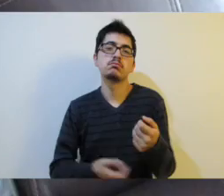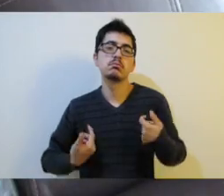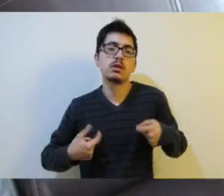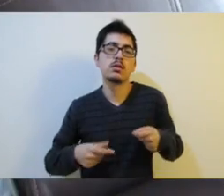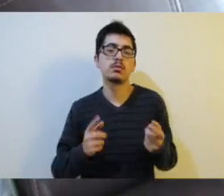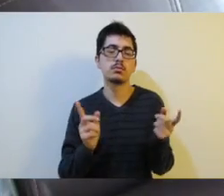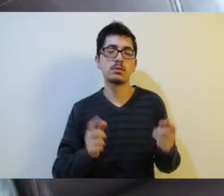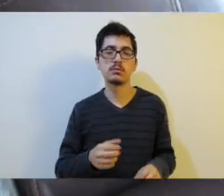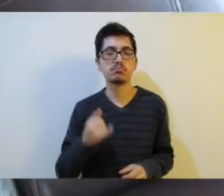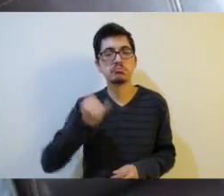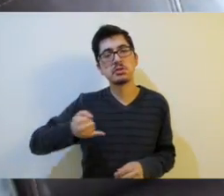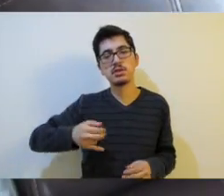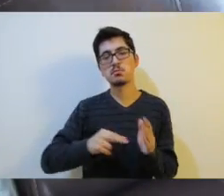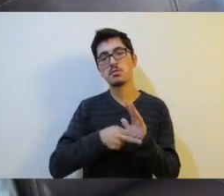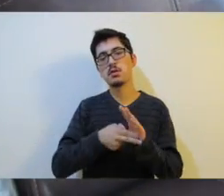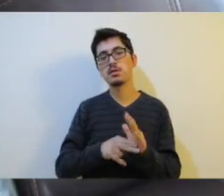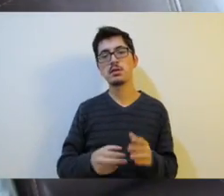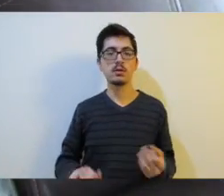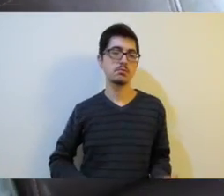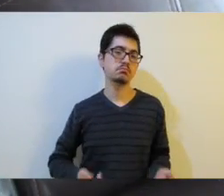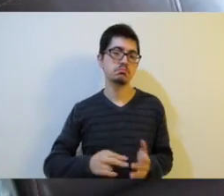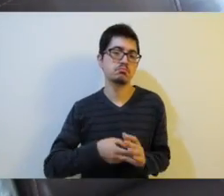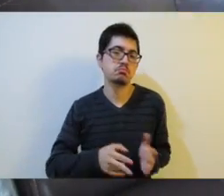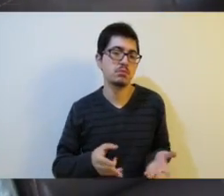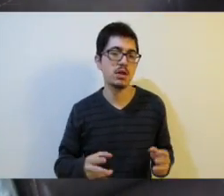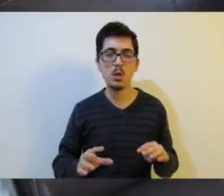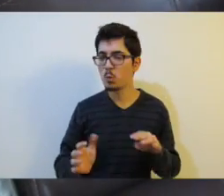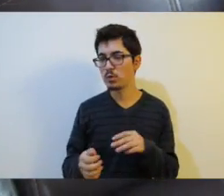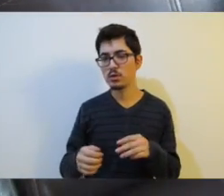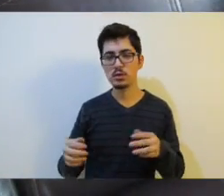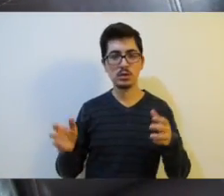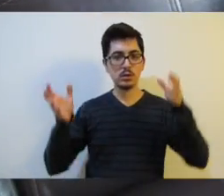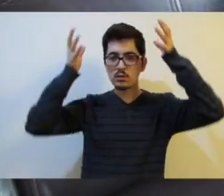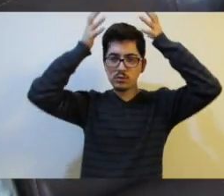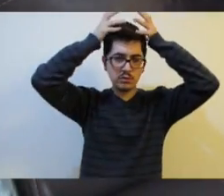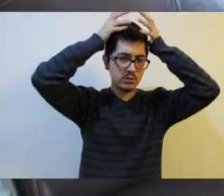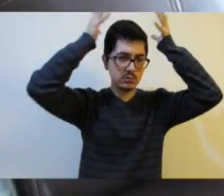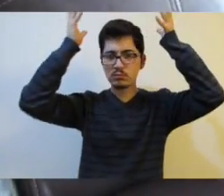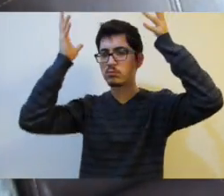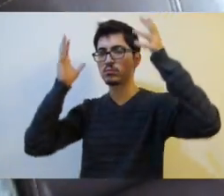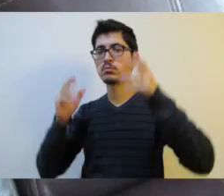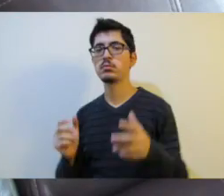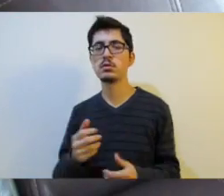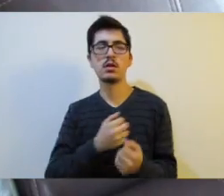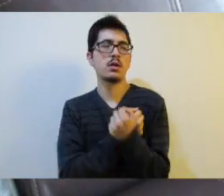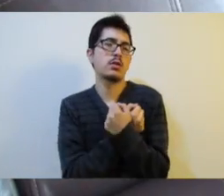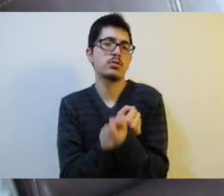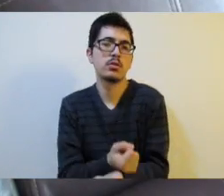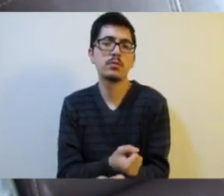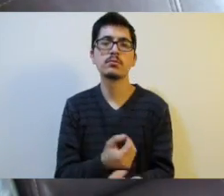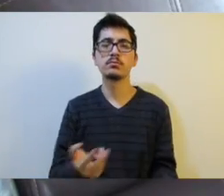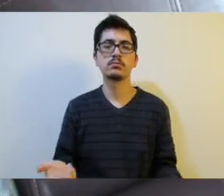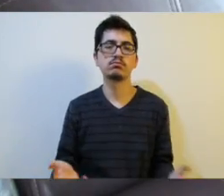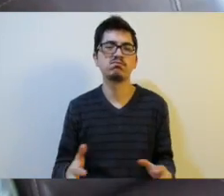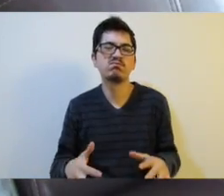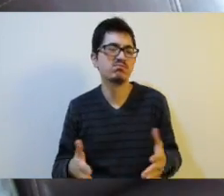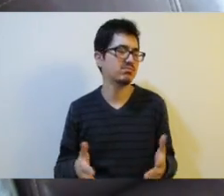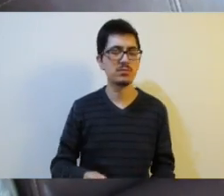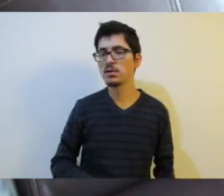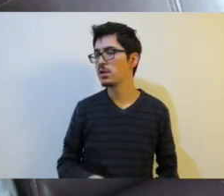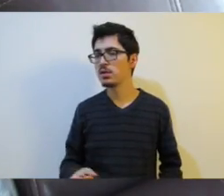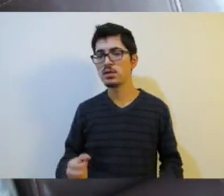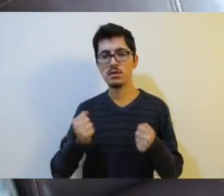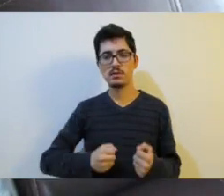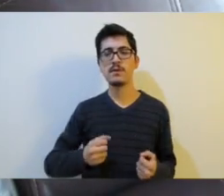tener aventuras. Entonces estas hadas madrinas siempre vienen a ayudar a conceder sus deseos. Pero el problema de esta historia es que Camelia, una hada